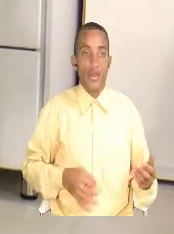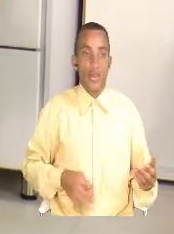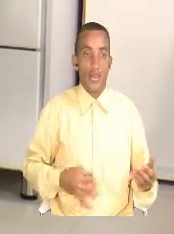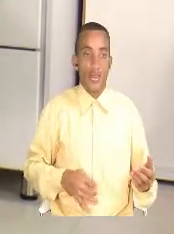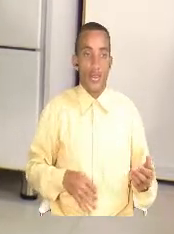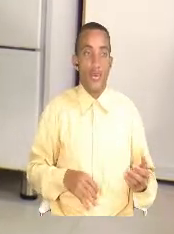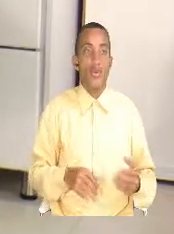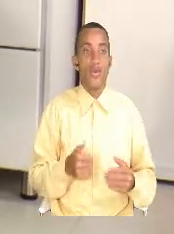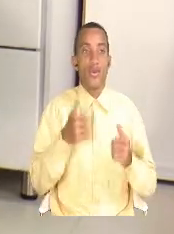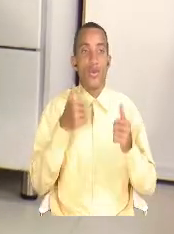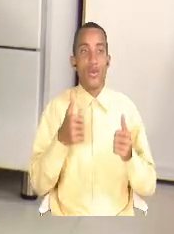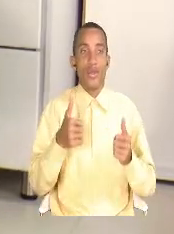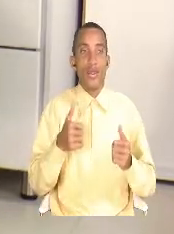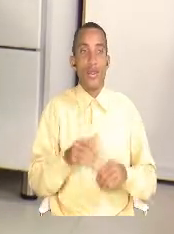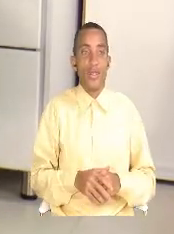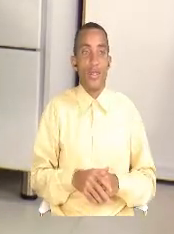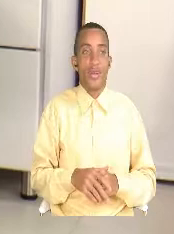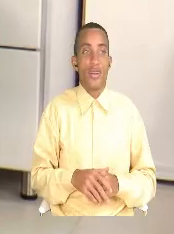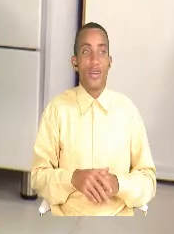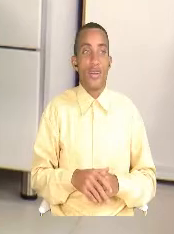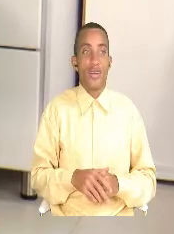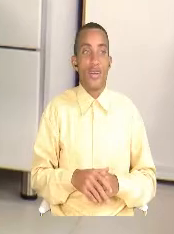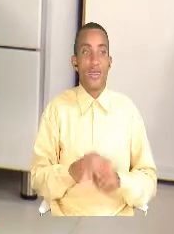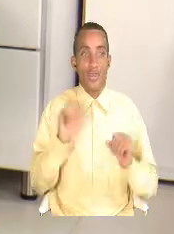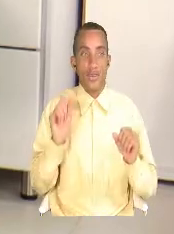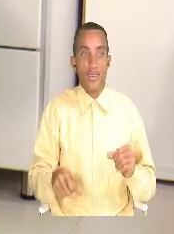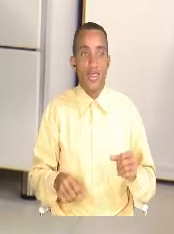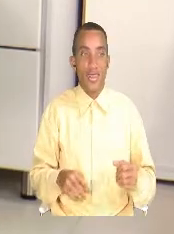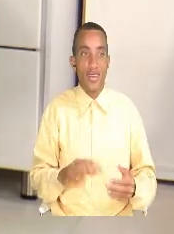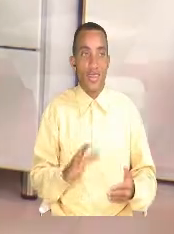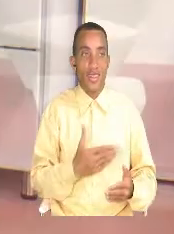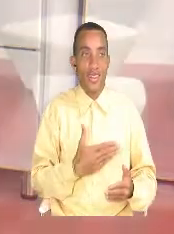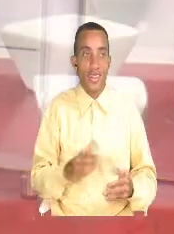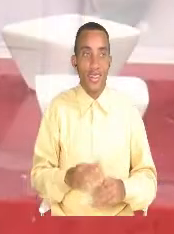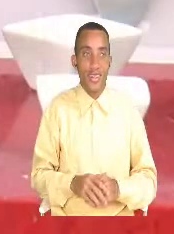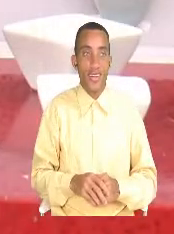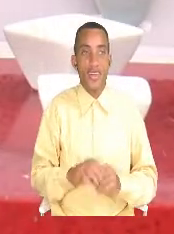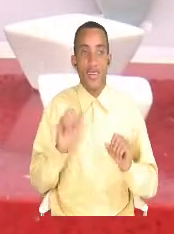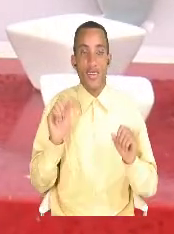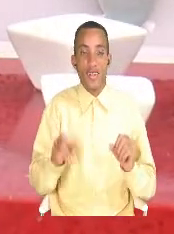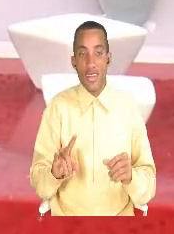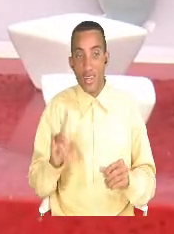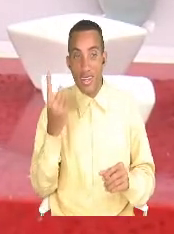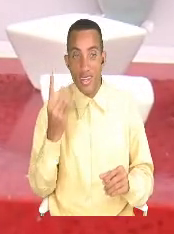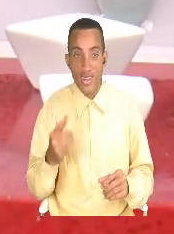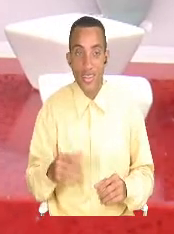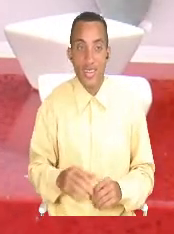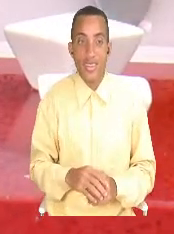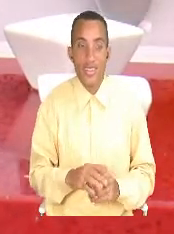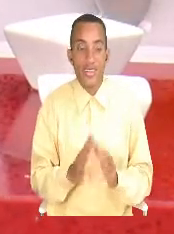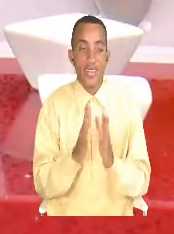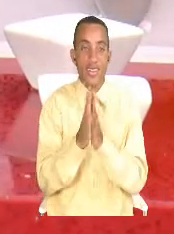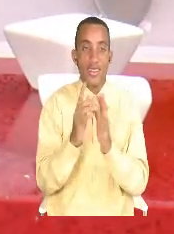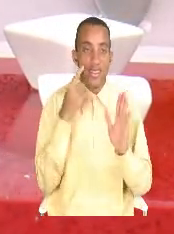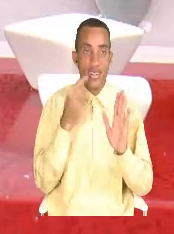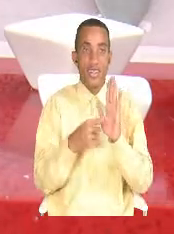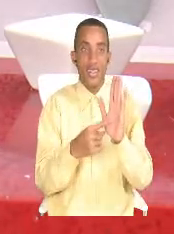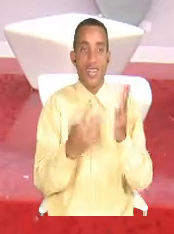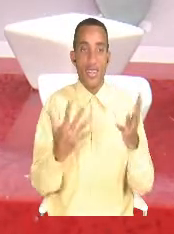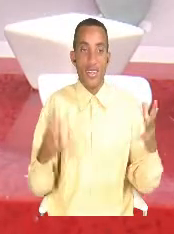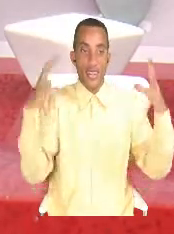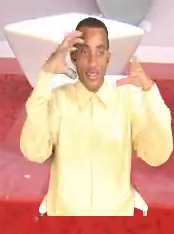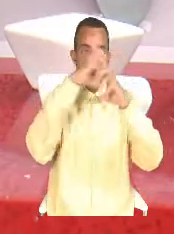nos acompaña ahí. Si quieren. A capela. A capela ahí con guitarrita. Algo de lo que van a mostrarnos esta noche.